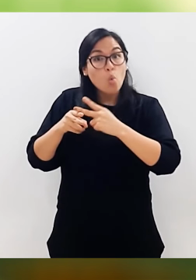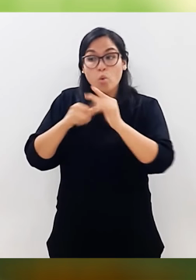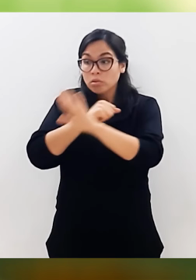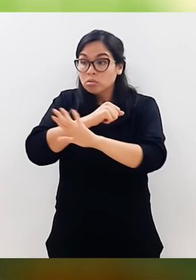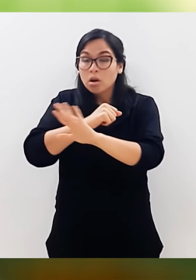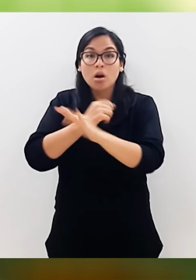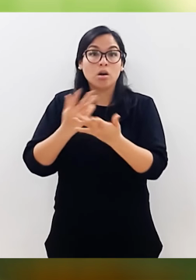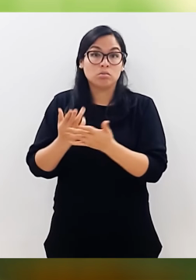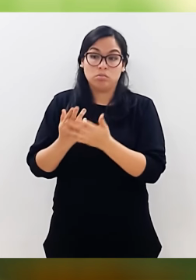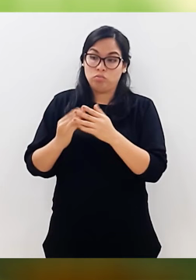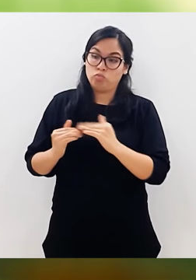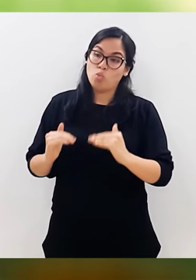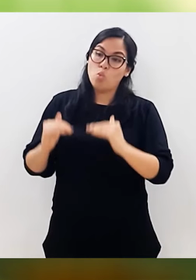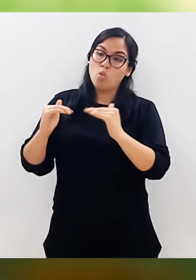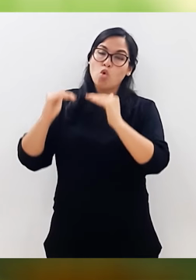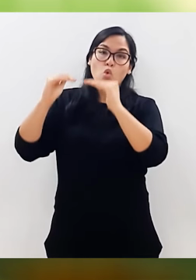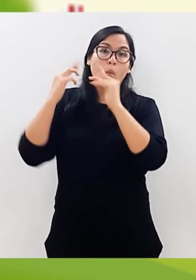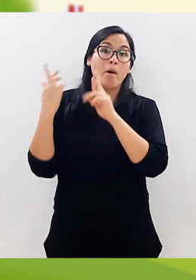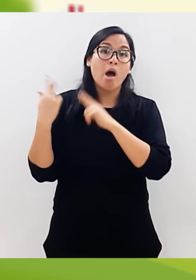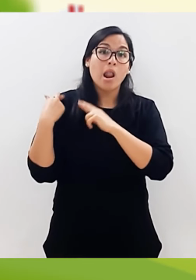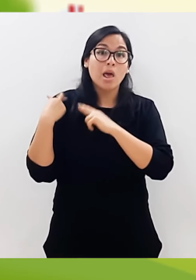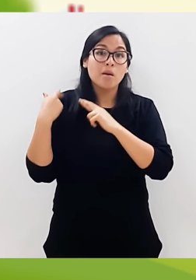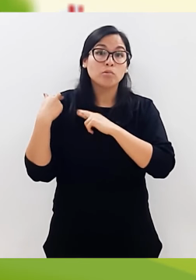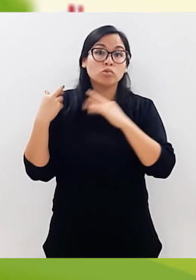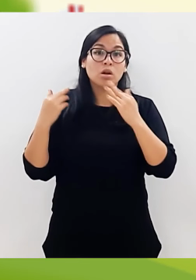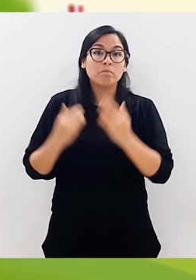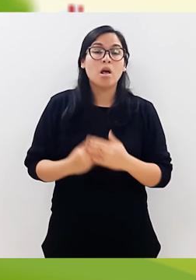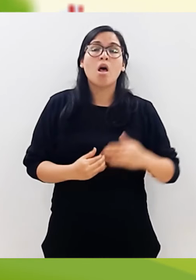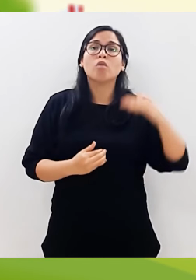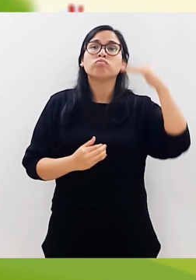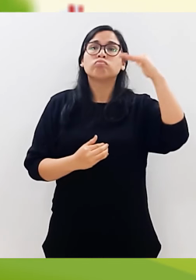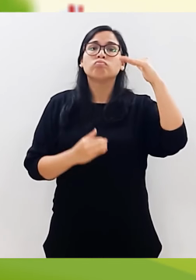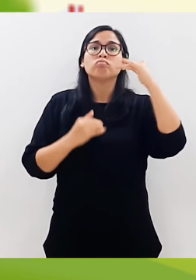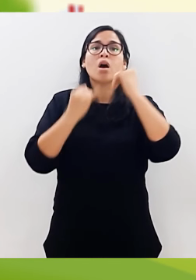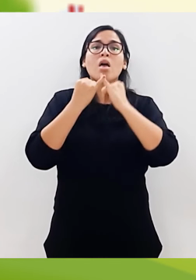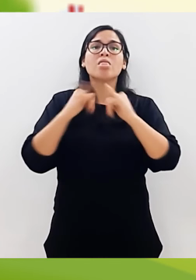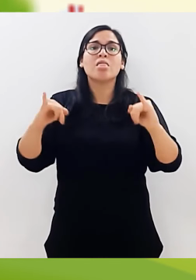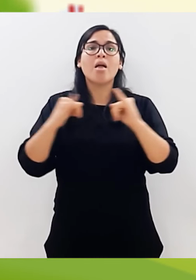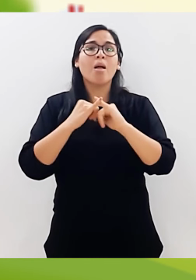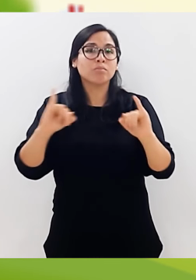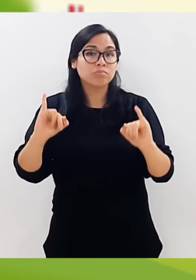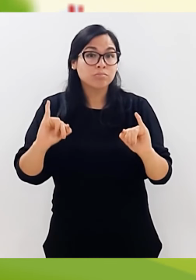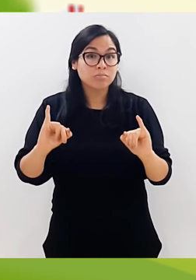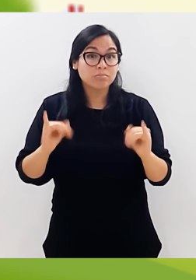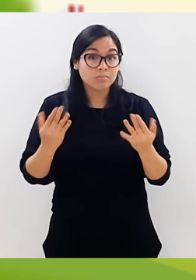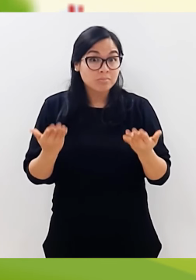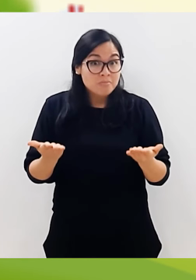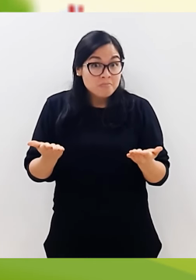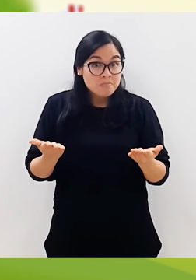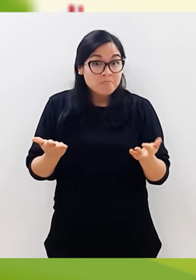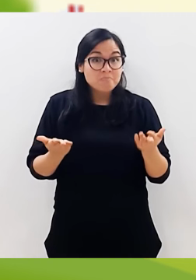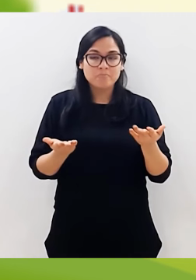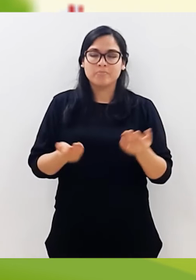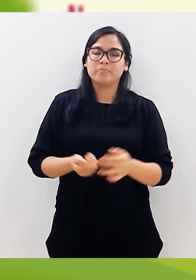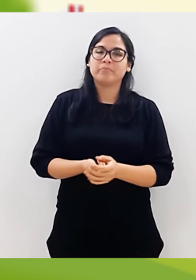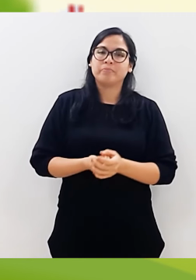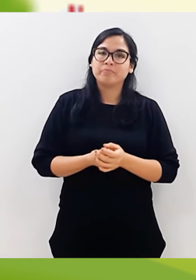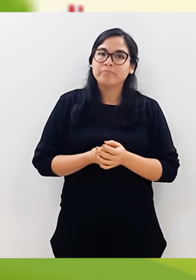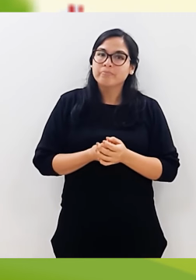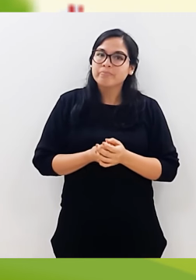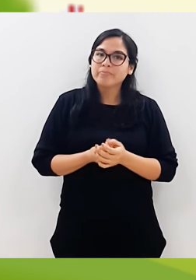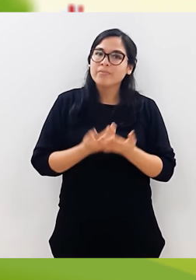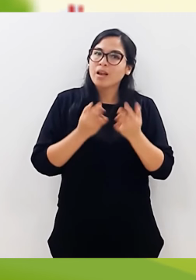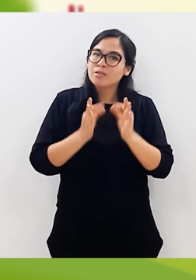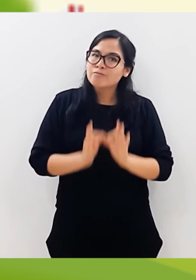propias responsabilidades. Y se hacen más autónomos o independientes. Por esa